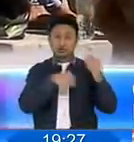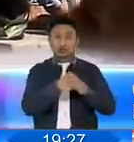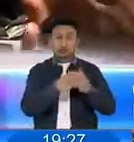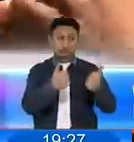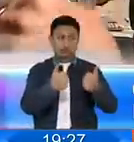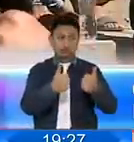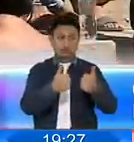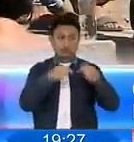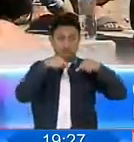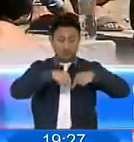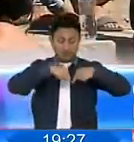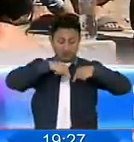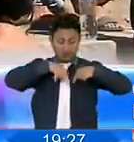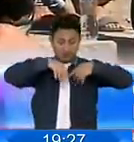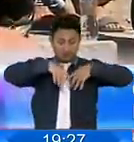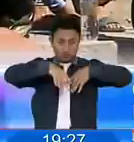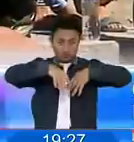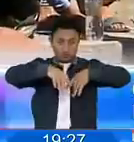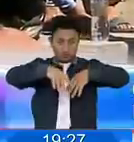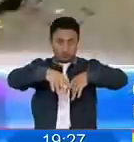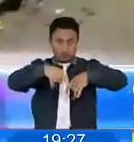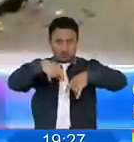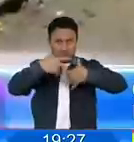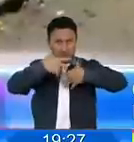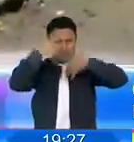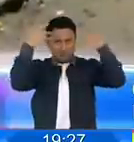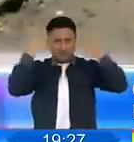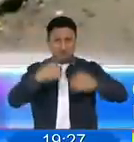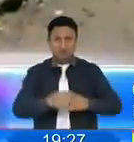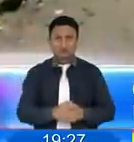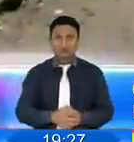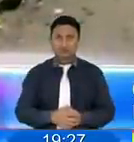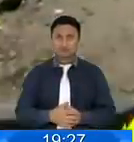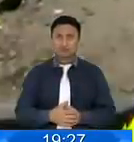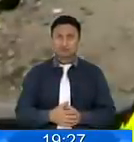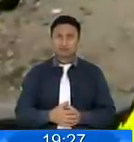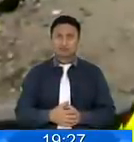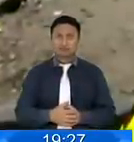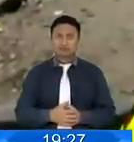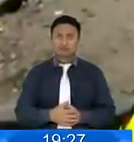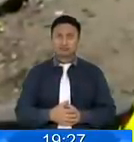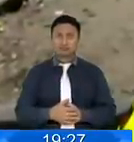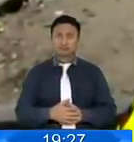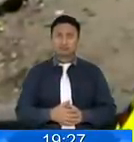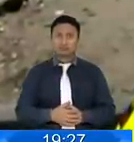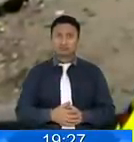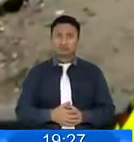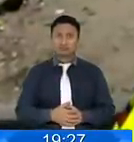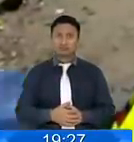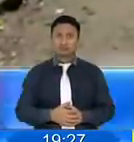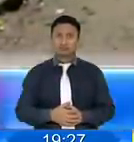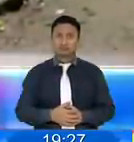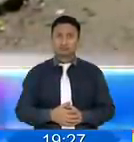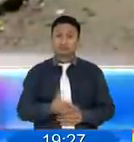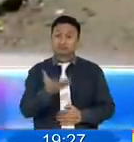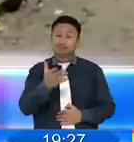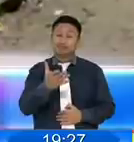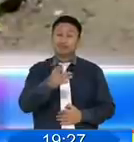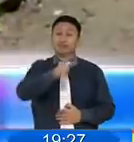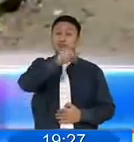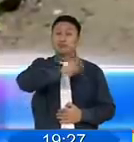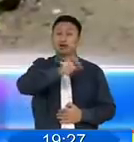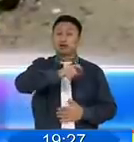camino como que se armó la grande. Aparentemente entre personas que se encontraban libando en un